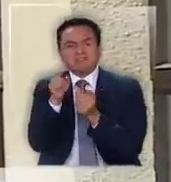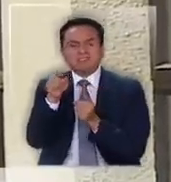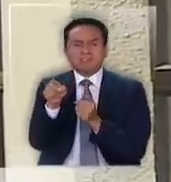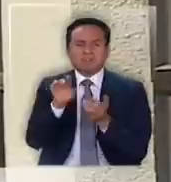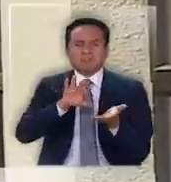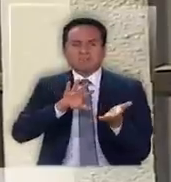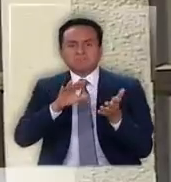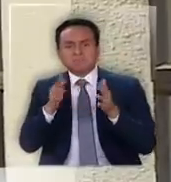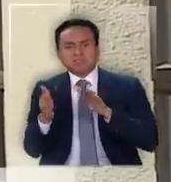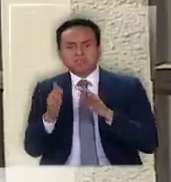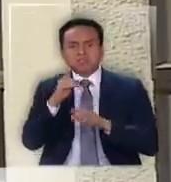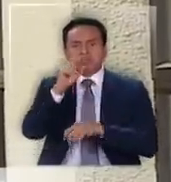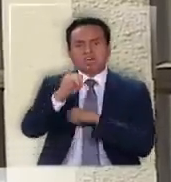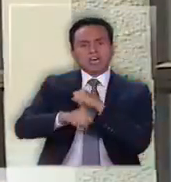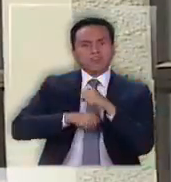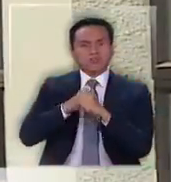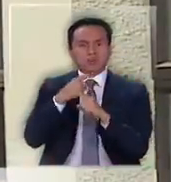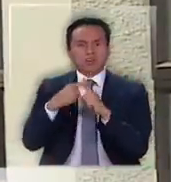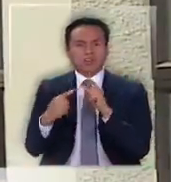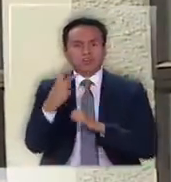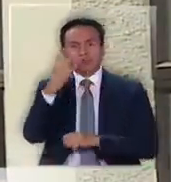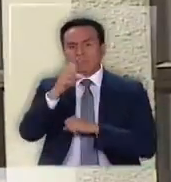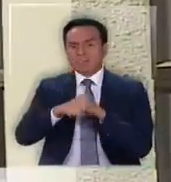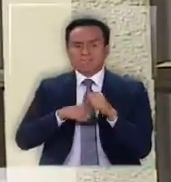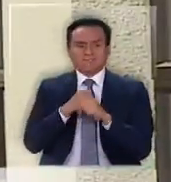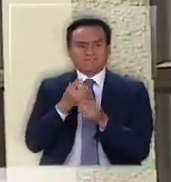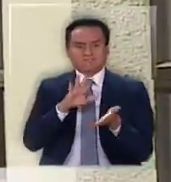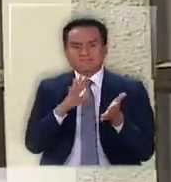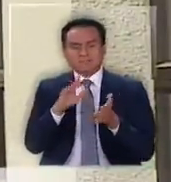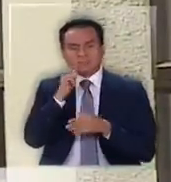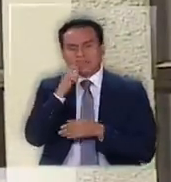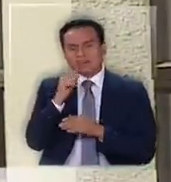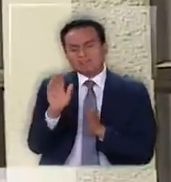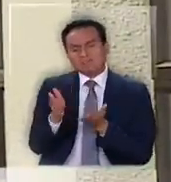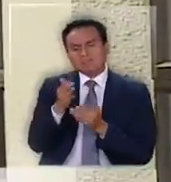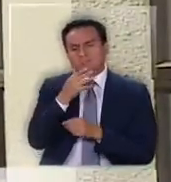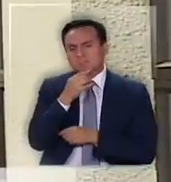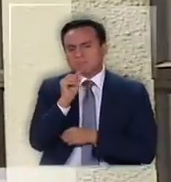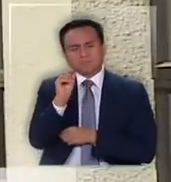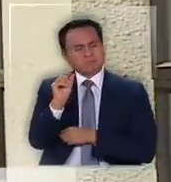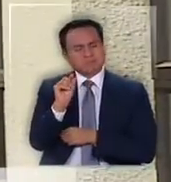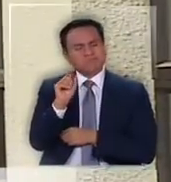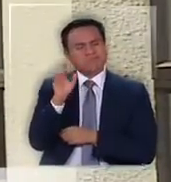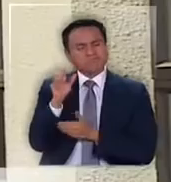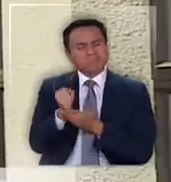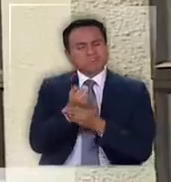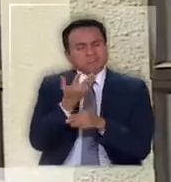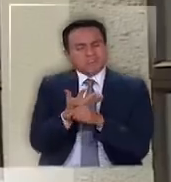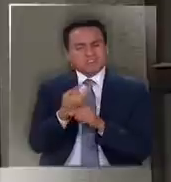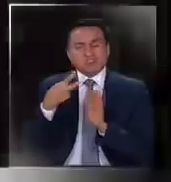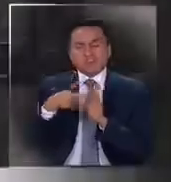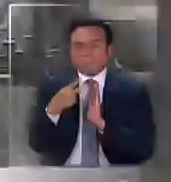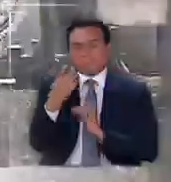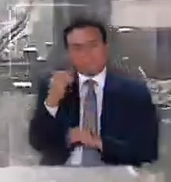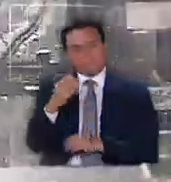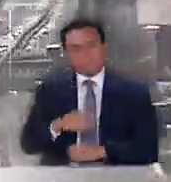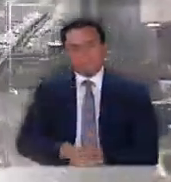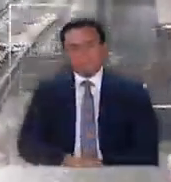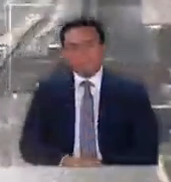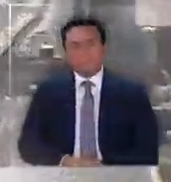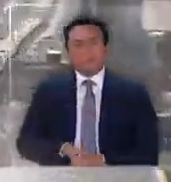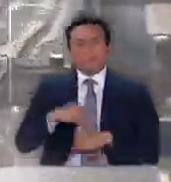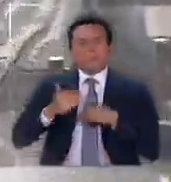a lo menos un año y medio o dos. Por lo tanto, parece muy poco factible poder contar con esa infraestructura el 2020.